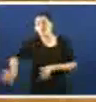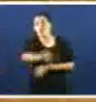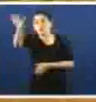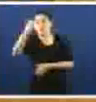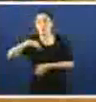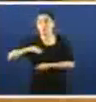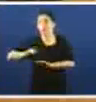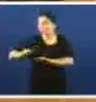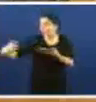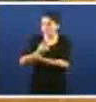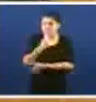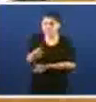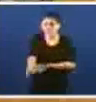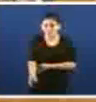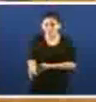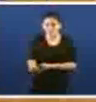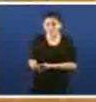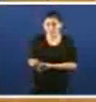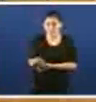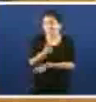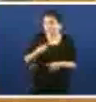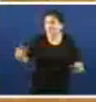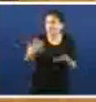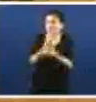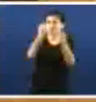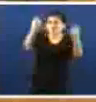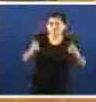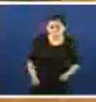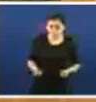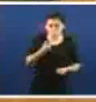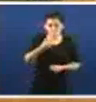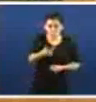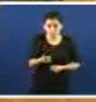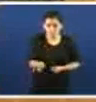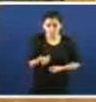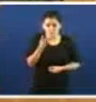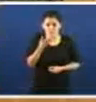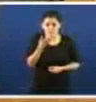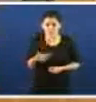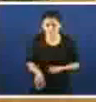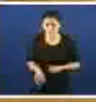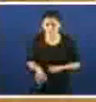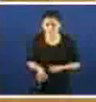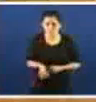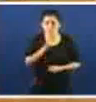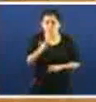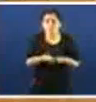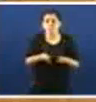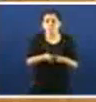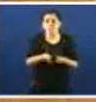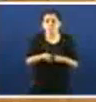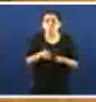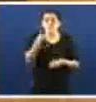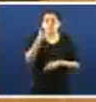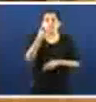diseño. E o din todos os cabezas pensantes serias, que é un enxendro de diseño. Porque é como un